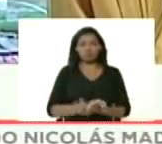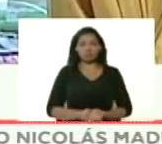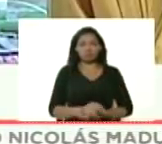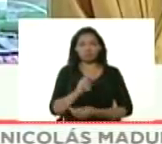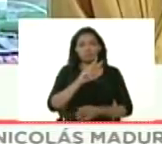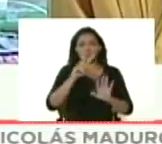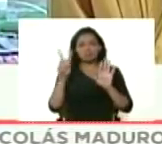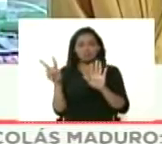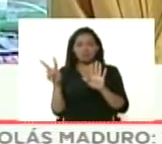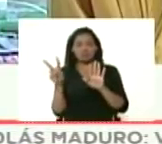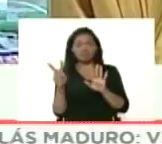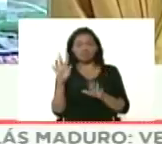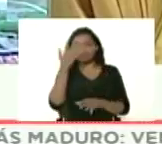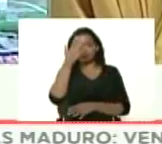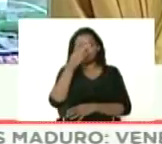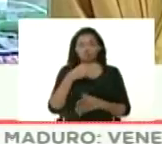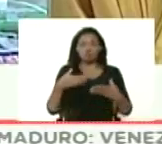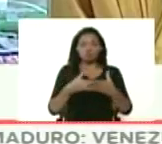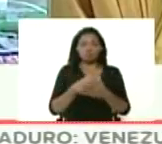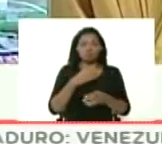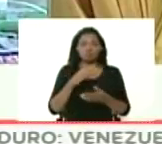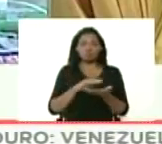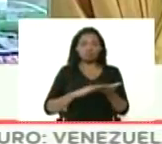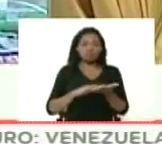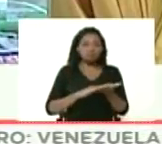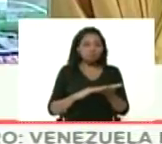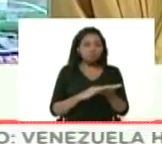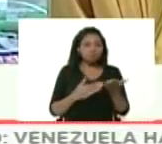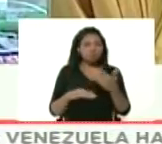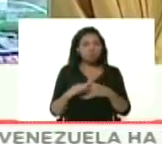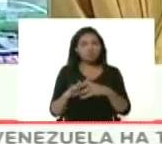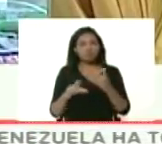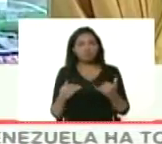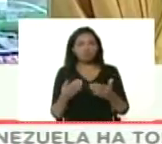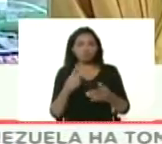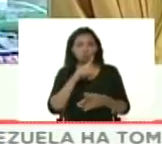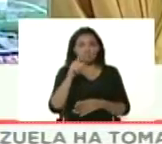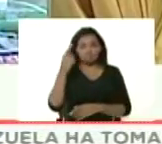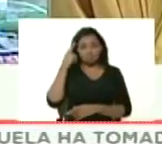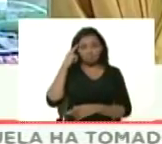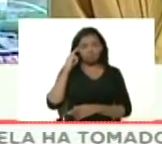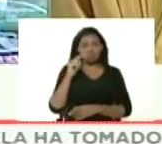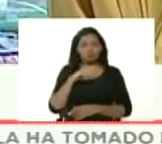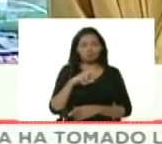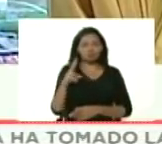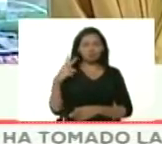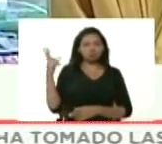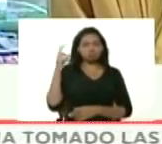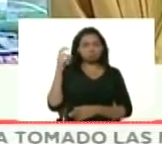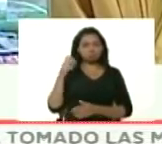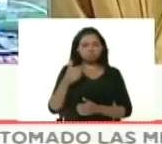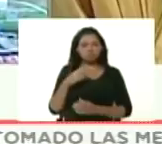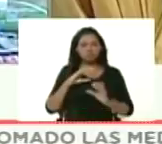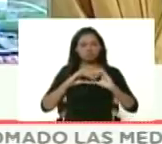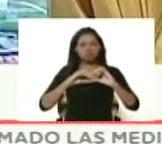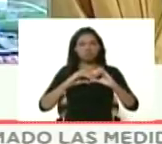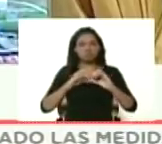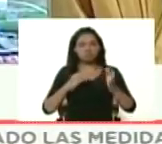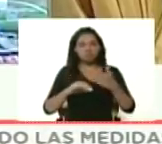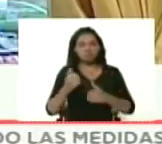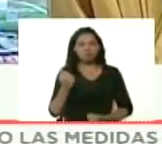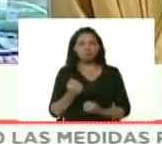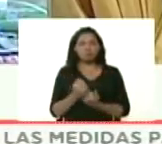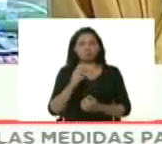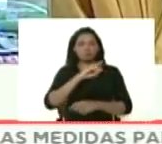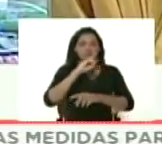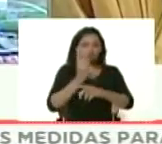27 de febrero, una mesa de soluciones. Y todo lo que salga de ahí, ustedes saben que yo lo voy a escuchar con el corazón y lo vamos a apoyar con